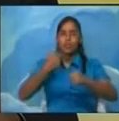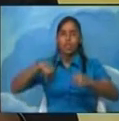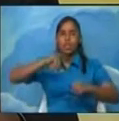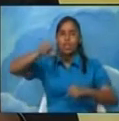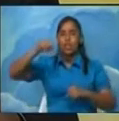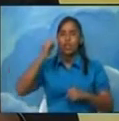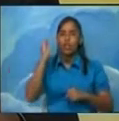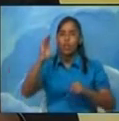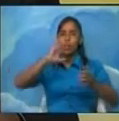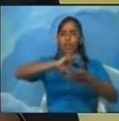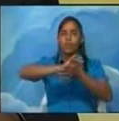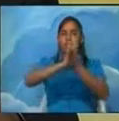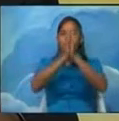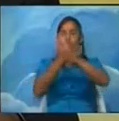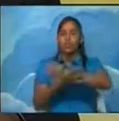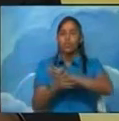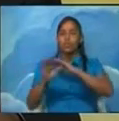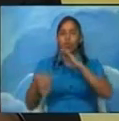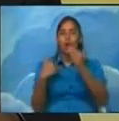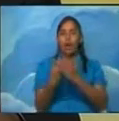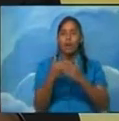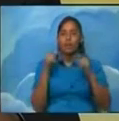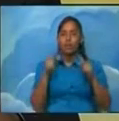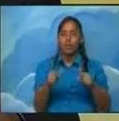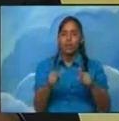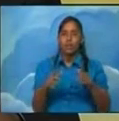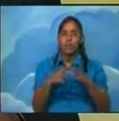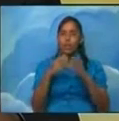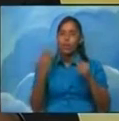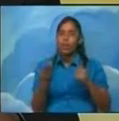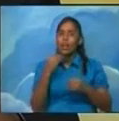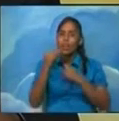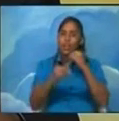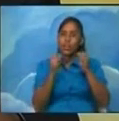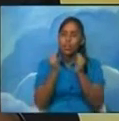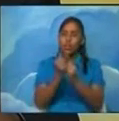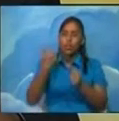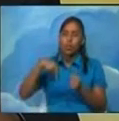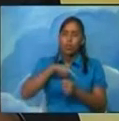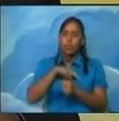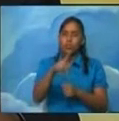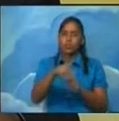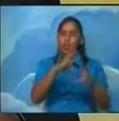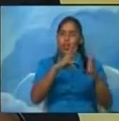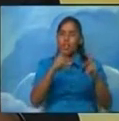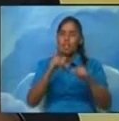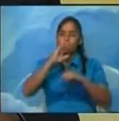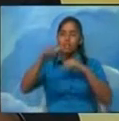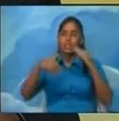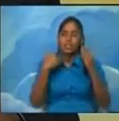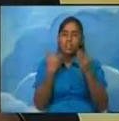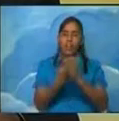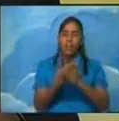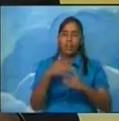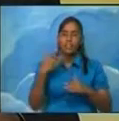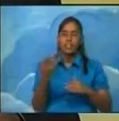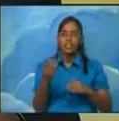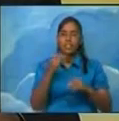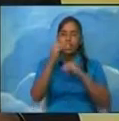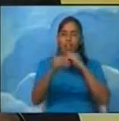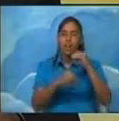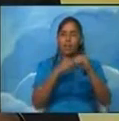los destruyó hasta hoy. Y lo que ha hecho con vosotros en el desierto hasta que